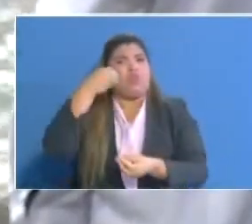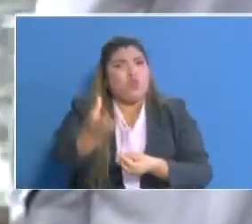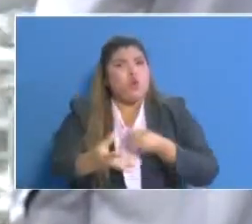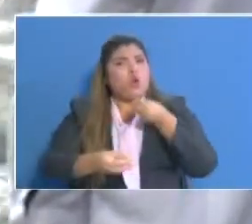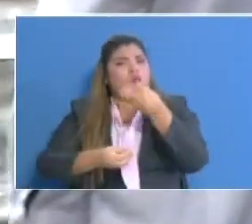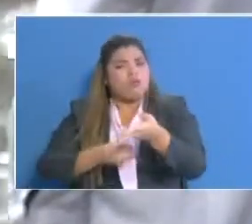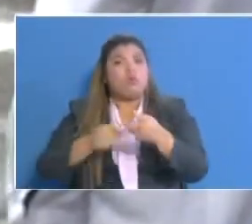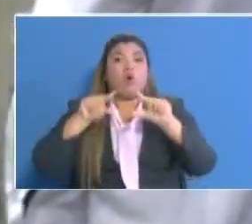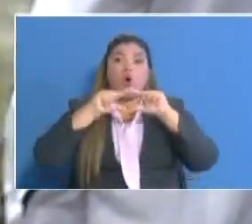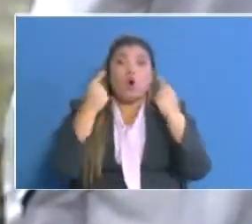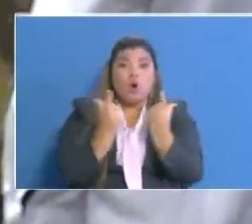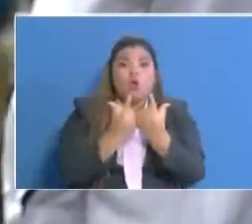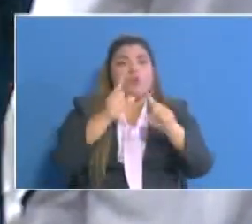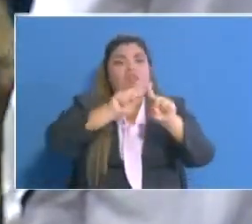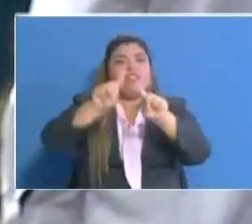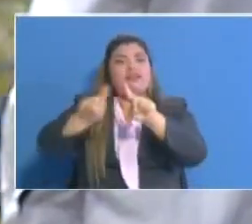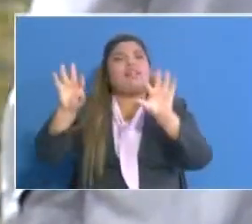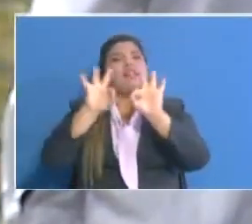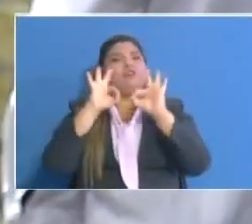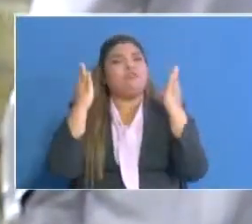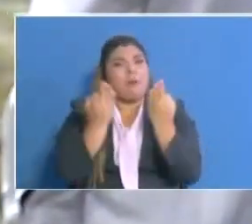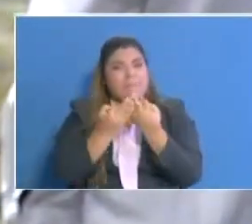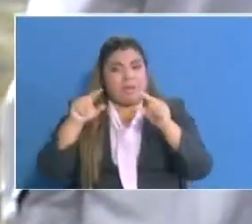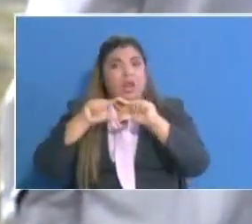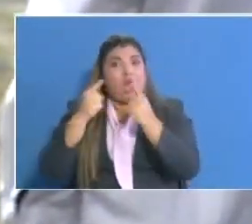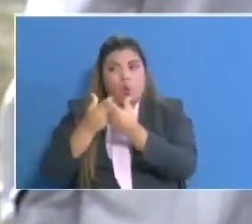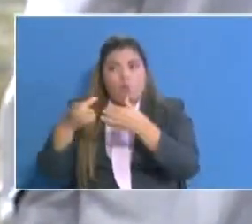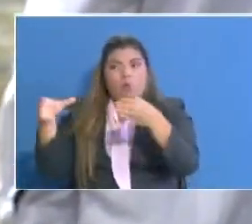Hay un grupo de familias, no voy a mencionar nombres,